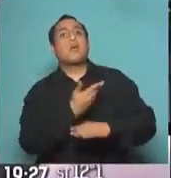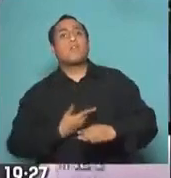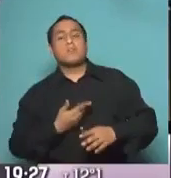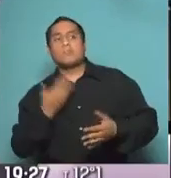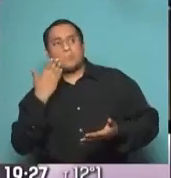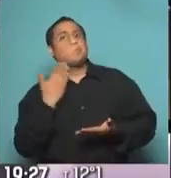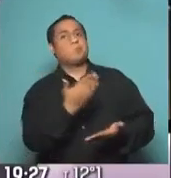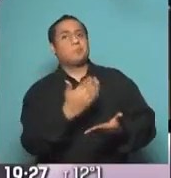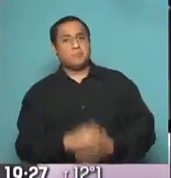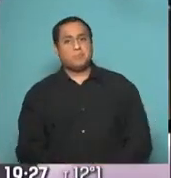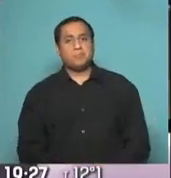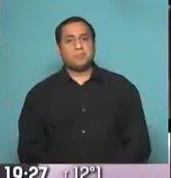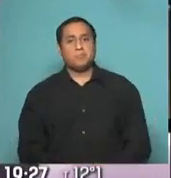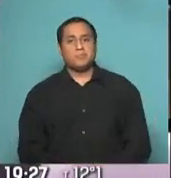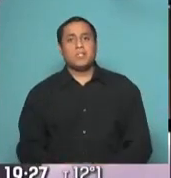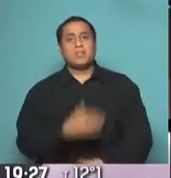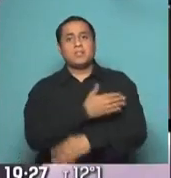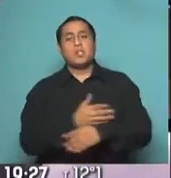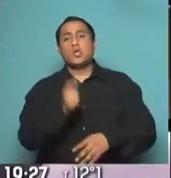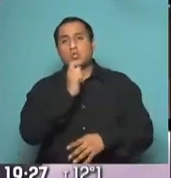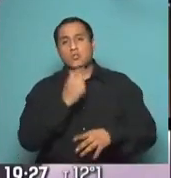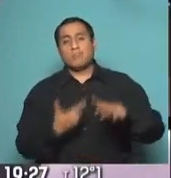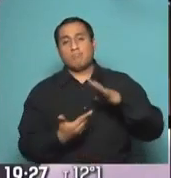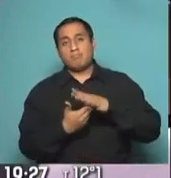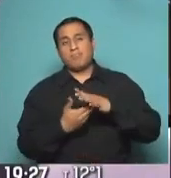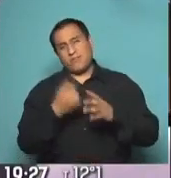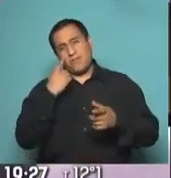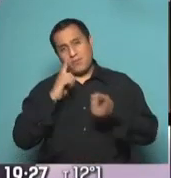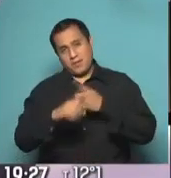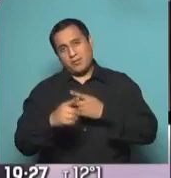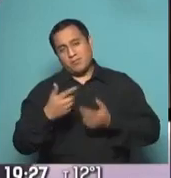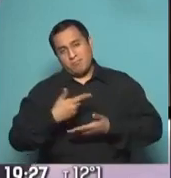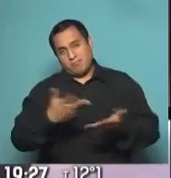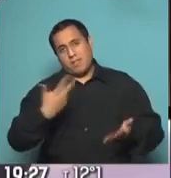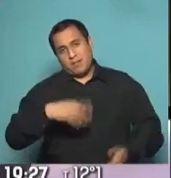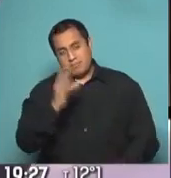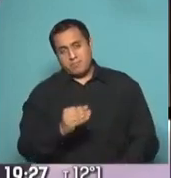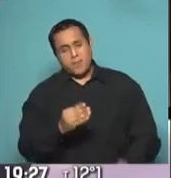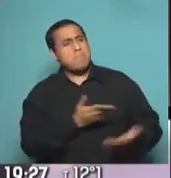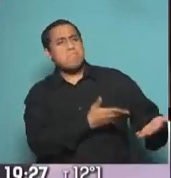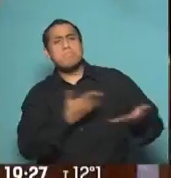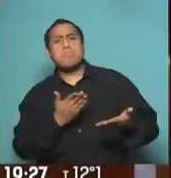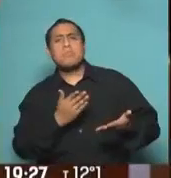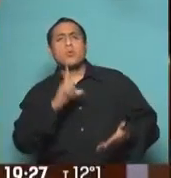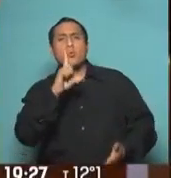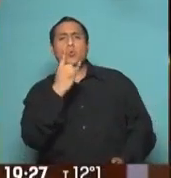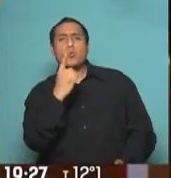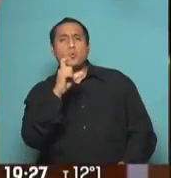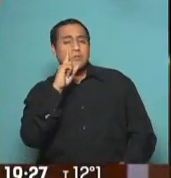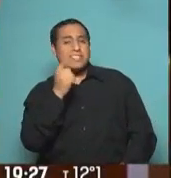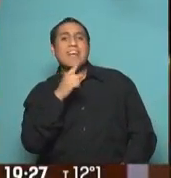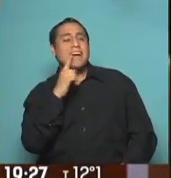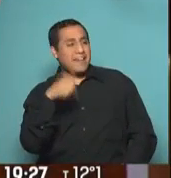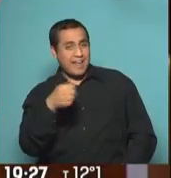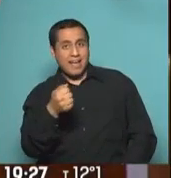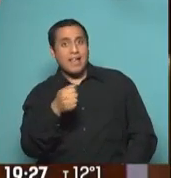continuamos en el noticiero central de la televisión pública estamos en vivo para todo el país como todas las noches y recibimos ahora a luciana rached que es candidata a